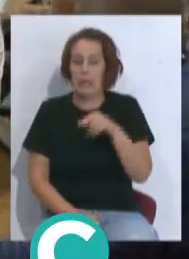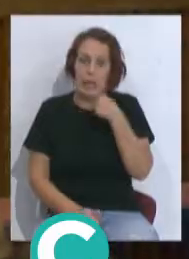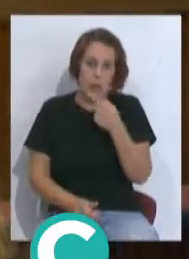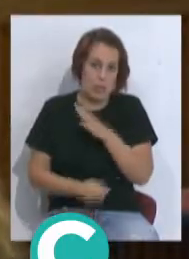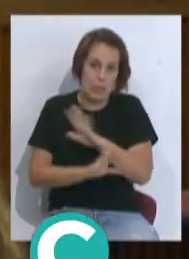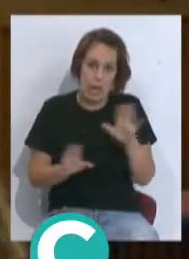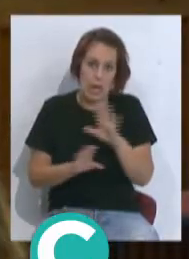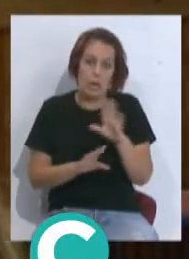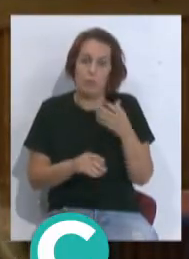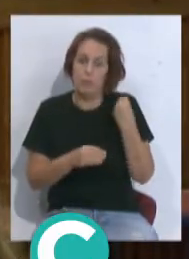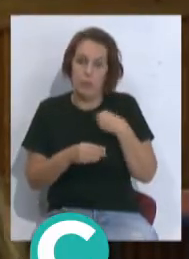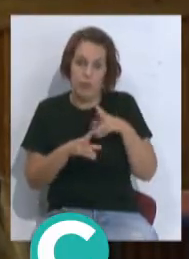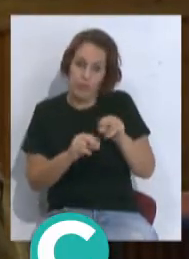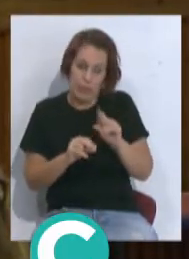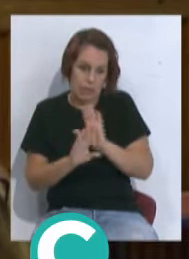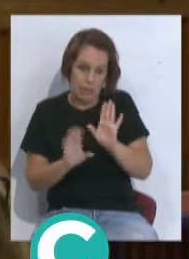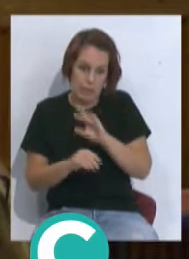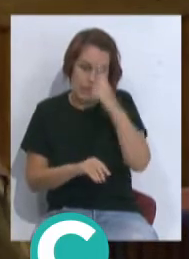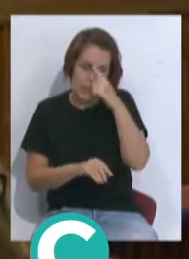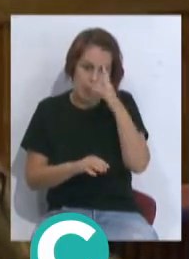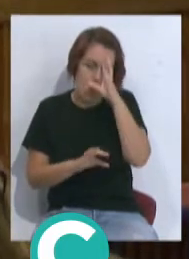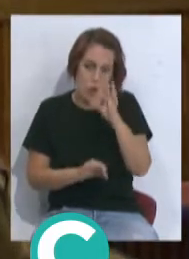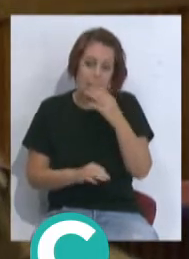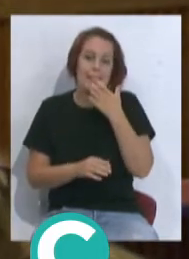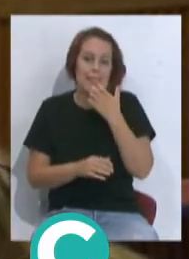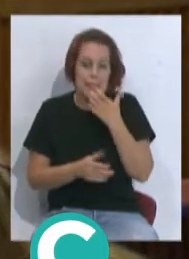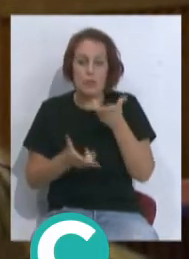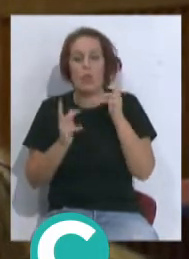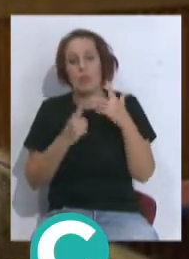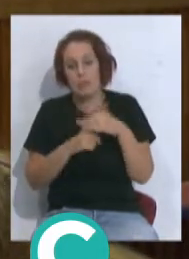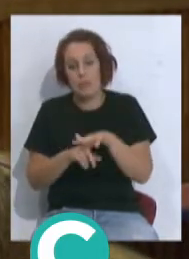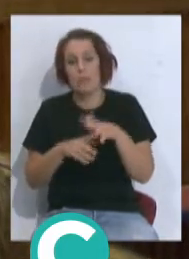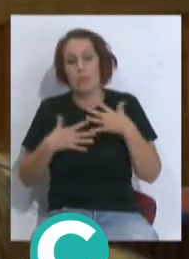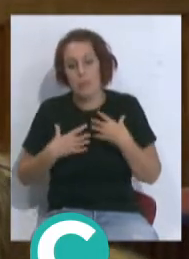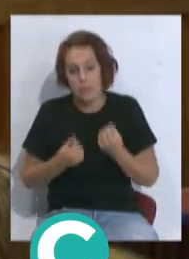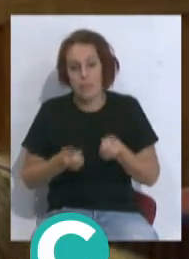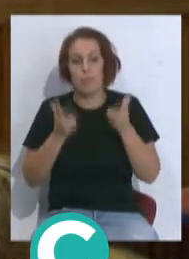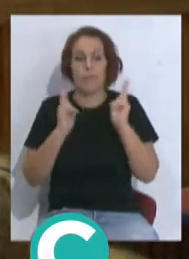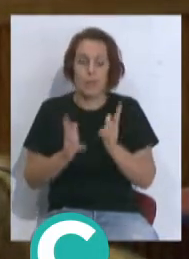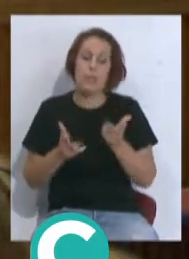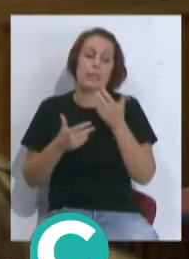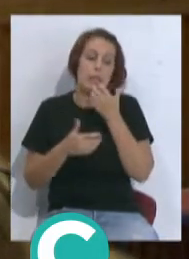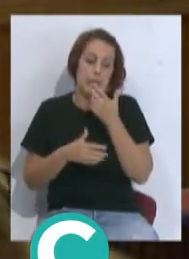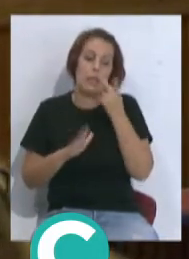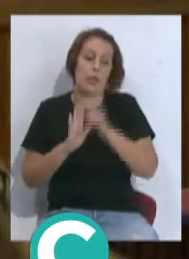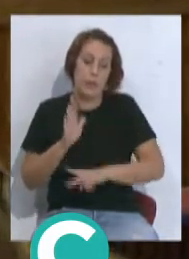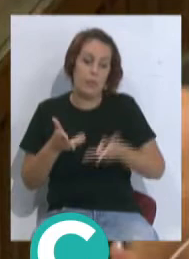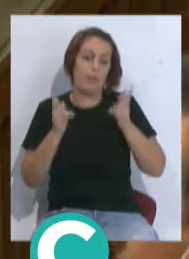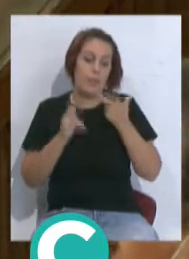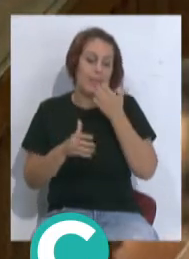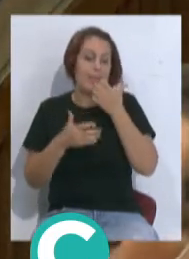dejar de decir la coletilla, si la situación sanitaria lo permite, si la normativa nos lo permite, etcétera, etcétera. Siempre